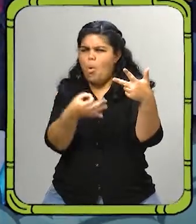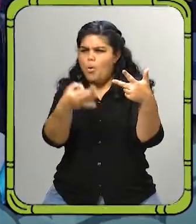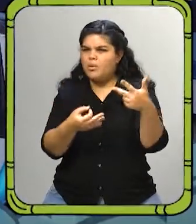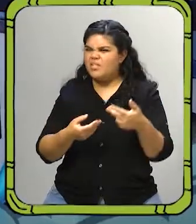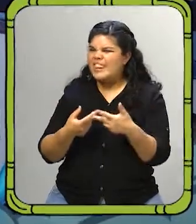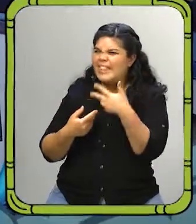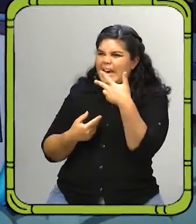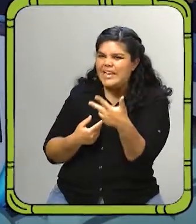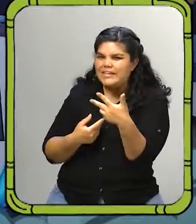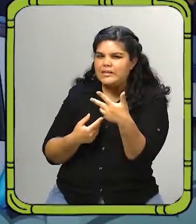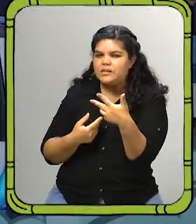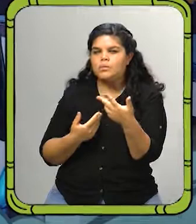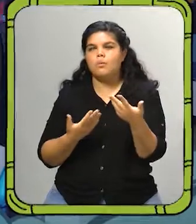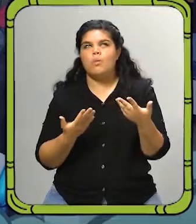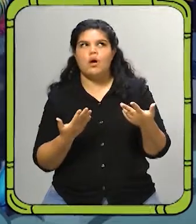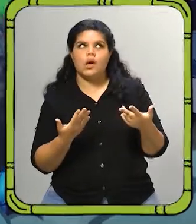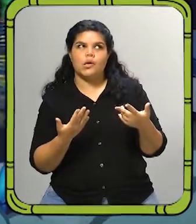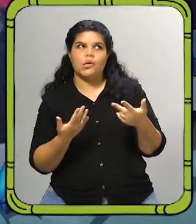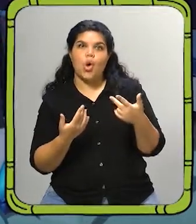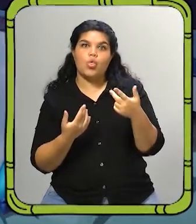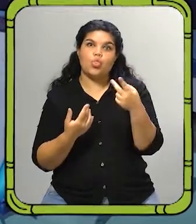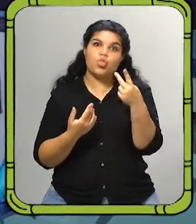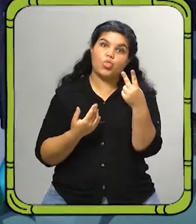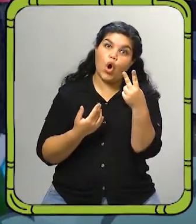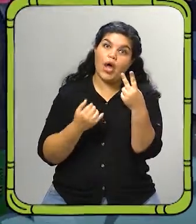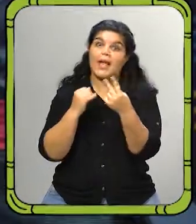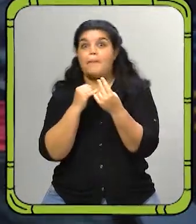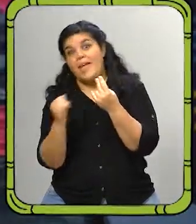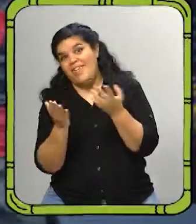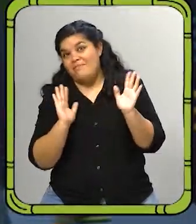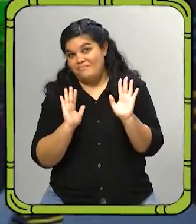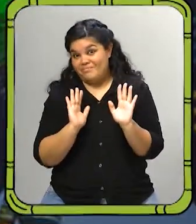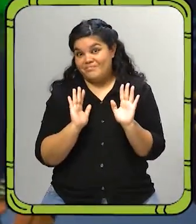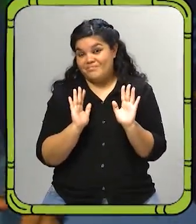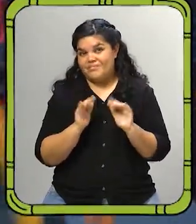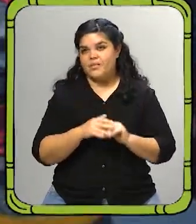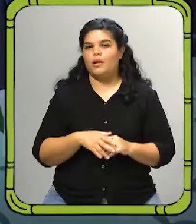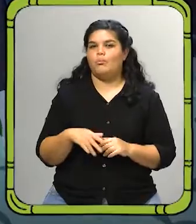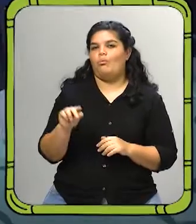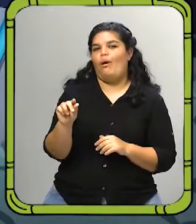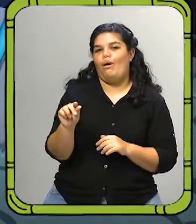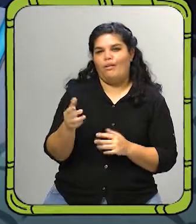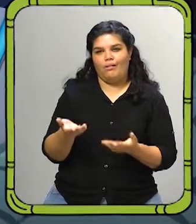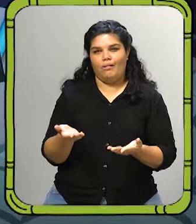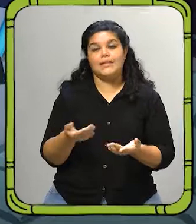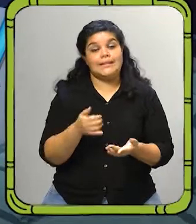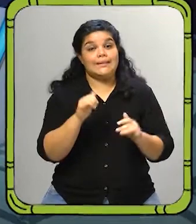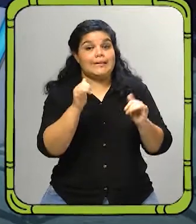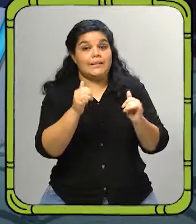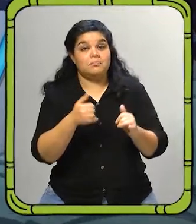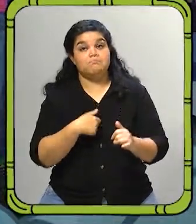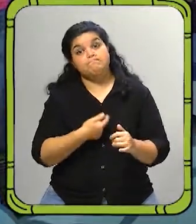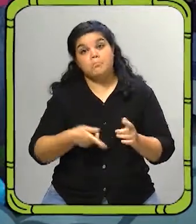Bueno, dos y media, ponele. Bueno, ves, es muy poquito. Sí, es un poco poco. ¿Vamos a buscar a